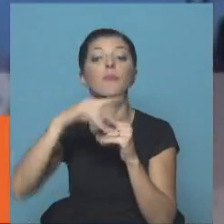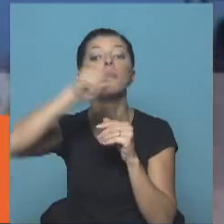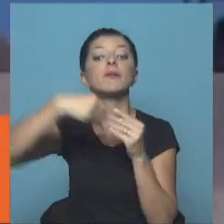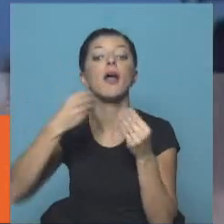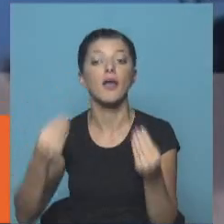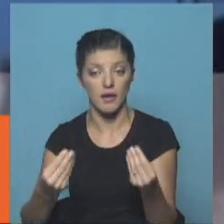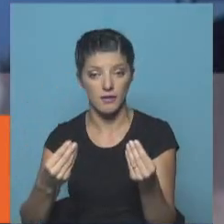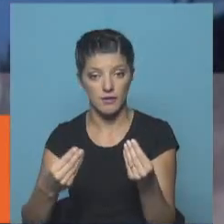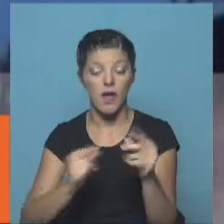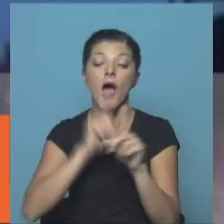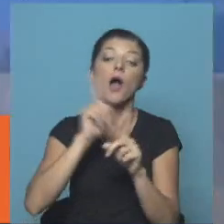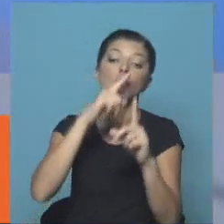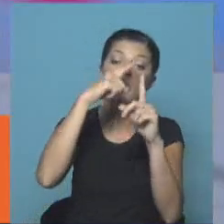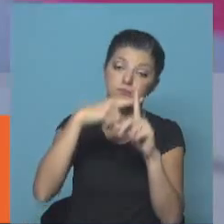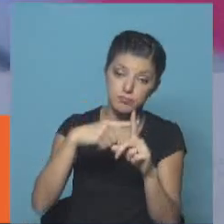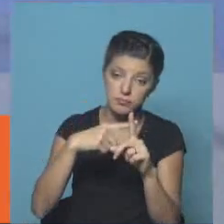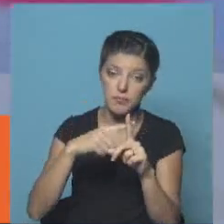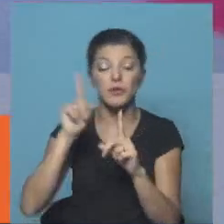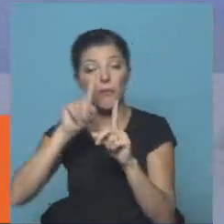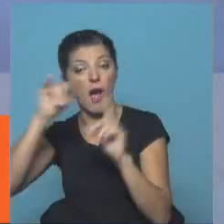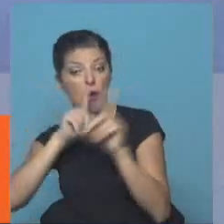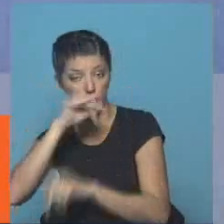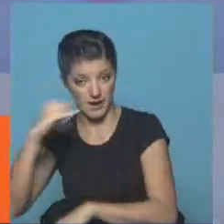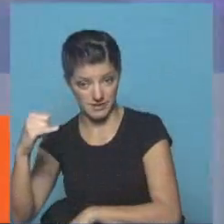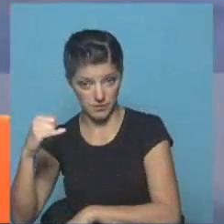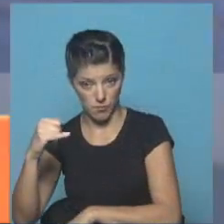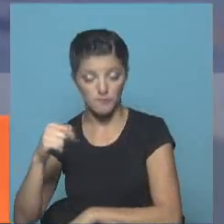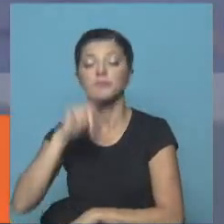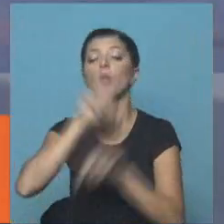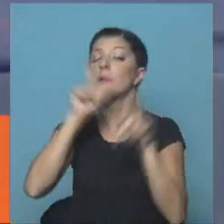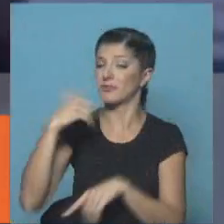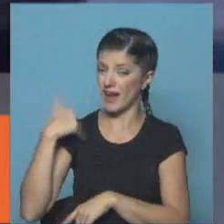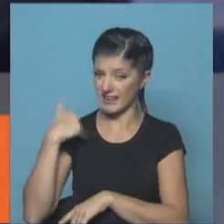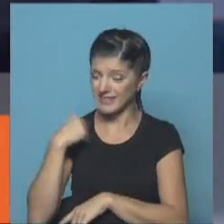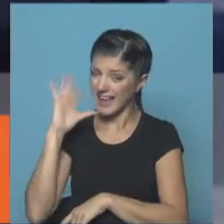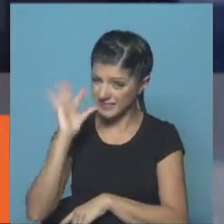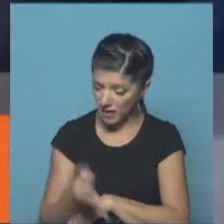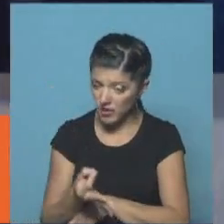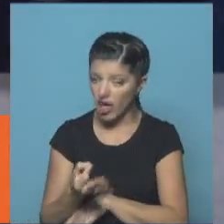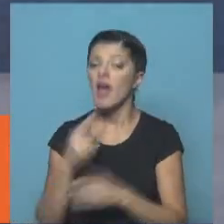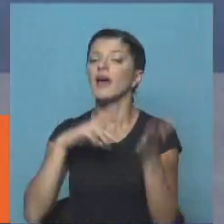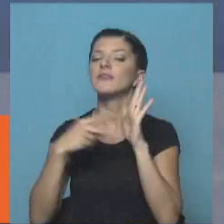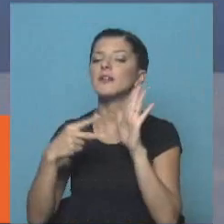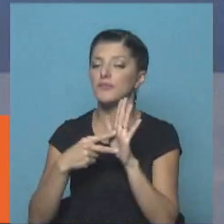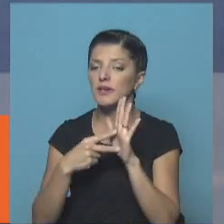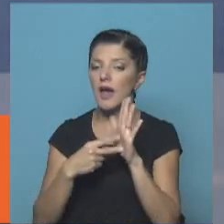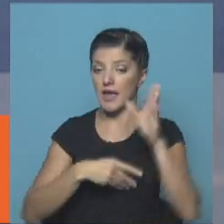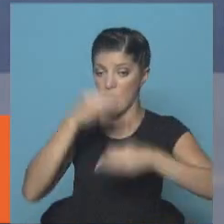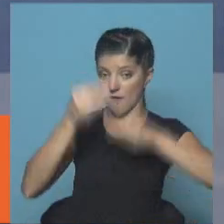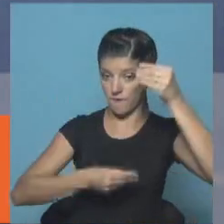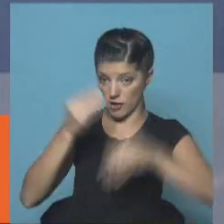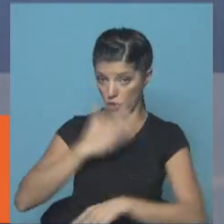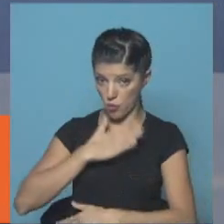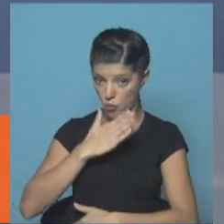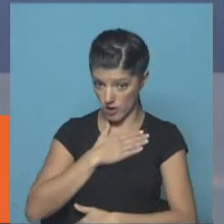las posibilidades que ese acuerdo tiene, pero también las consecuencias. ¿Alguien en Argentina sabe qué efecto tendría en las cuentas fiscales? Estamos hablando de las